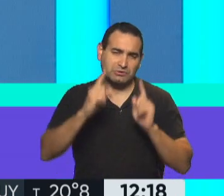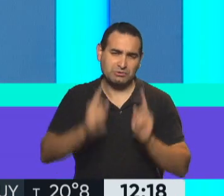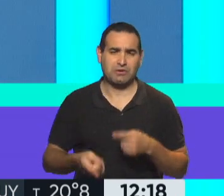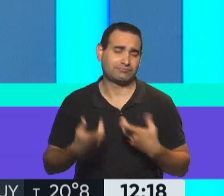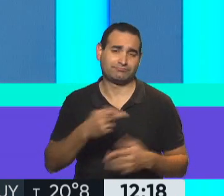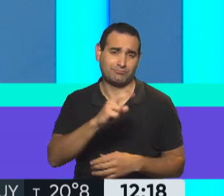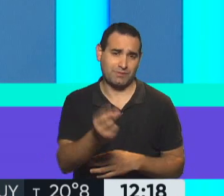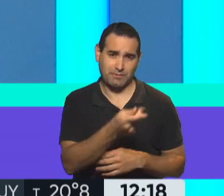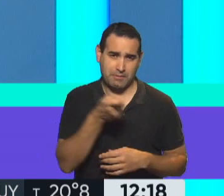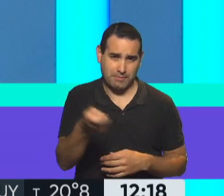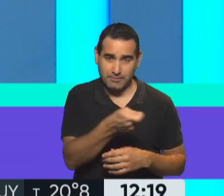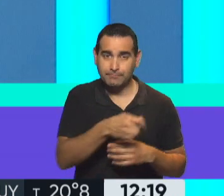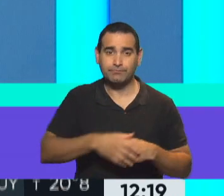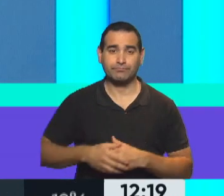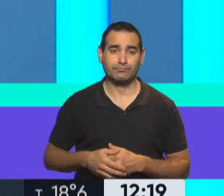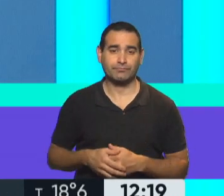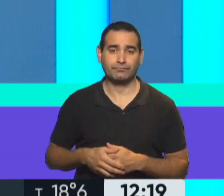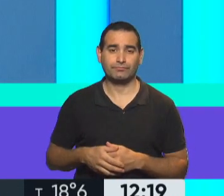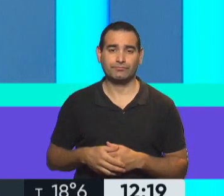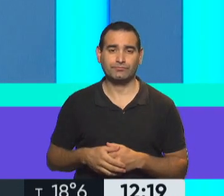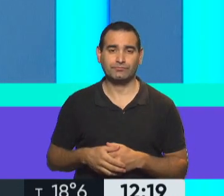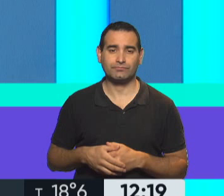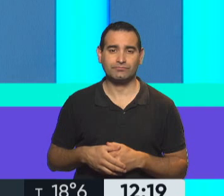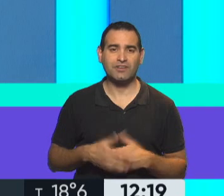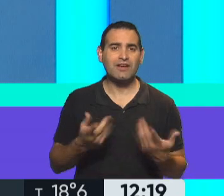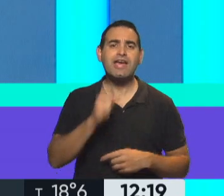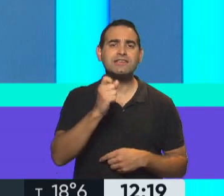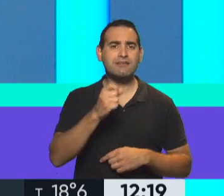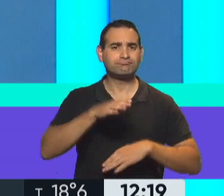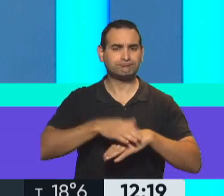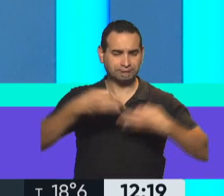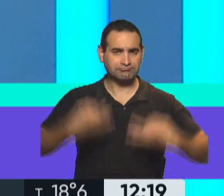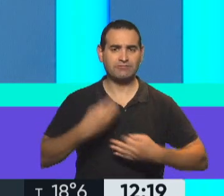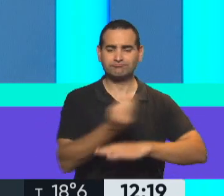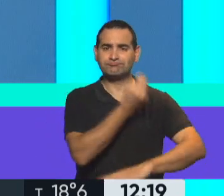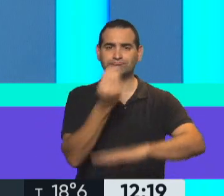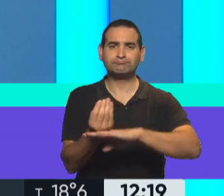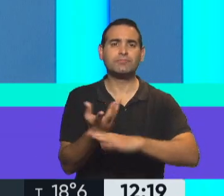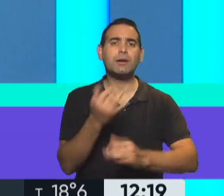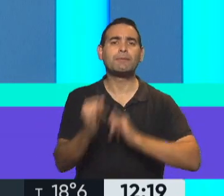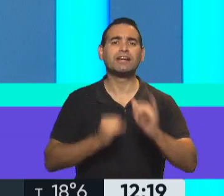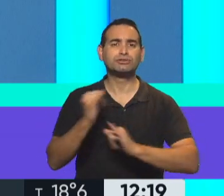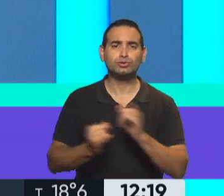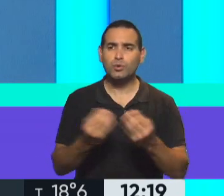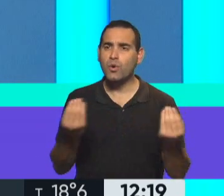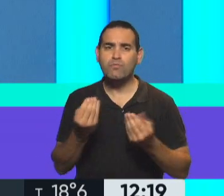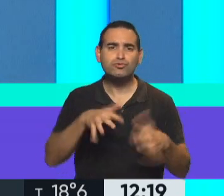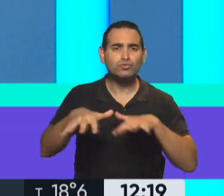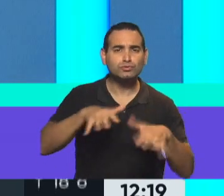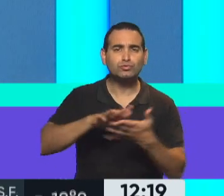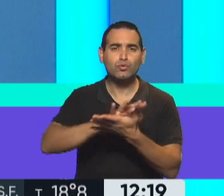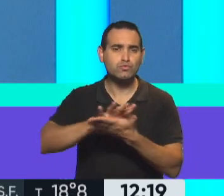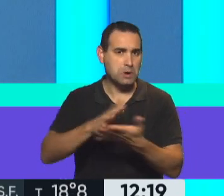te repito muy pocos son los que están en condiciones en capacidad de darle una respuesta de alguna explicación sobre cómo se sale de semejante